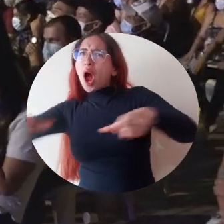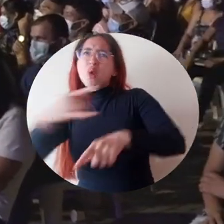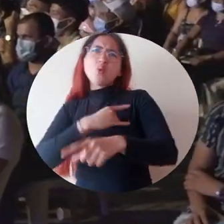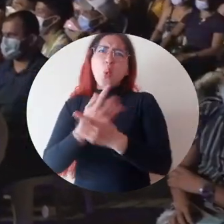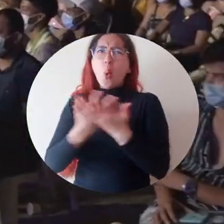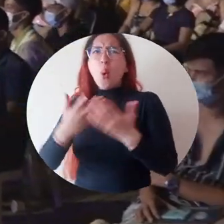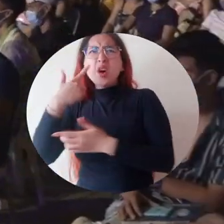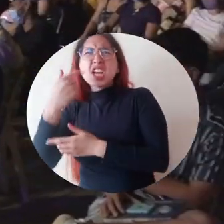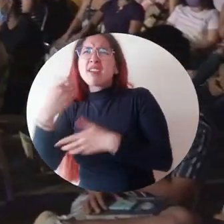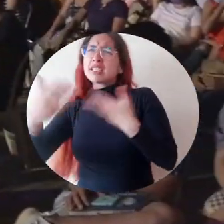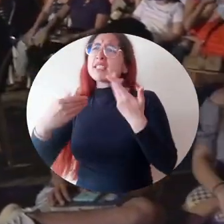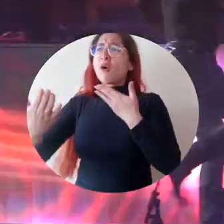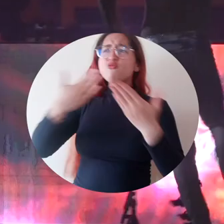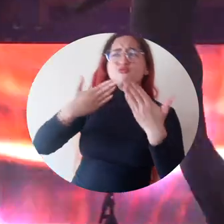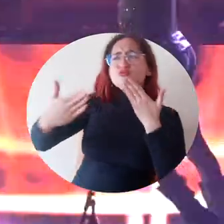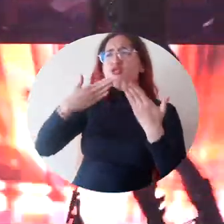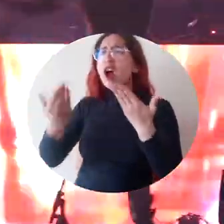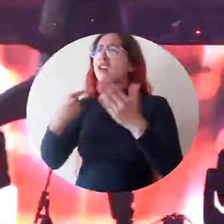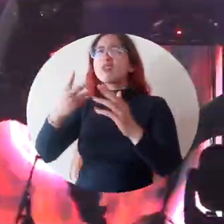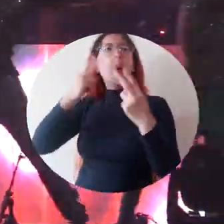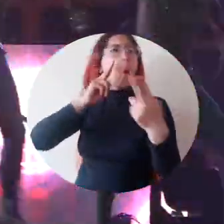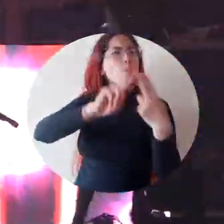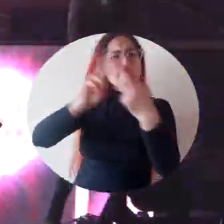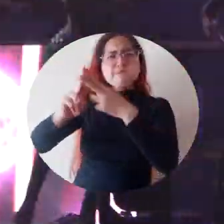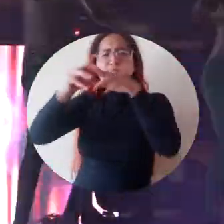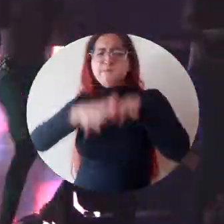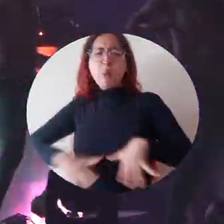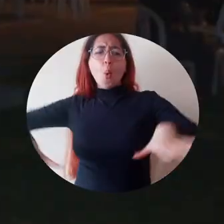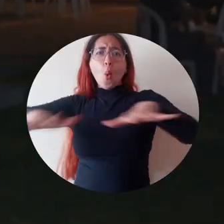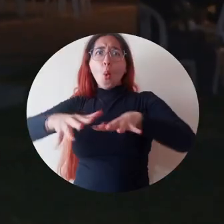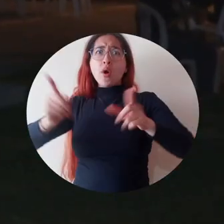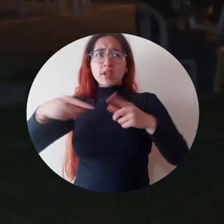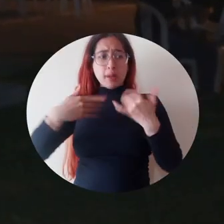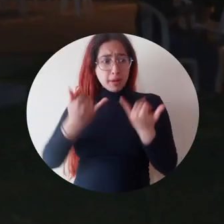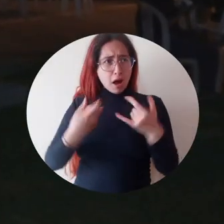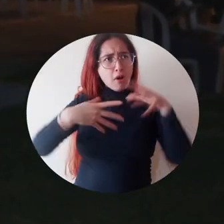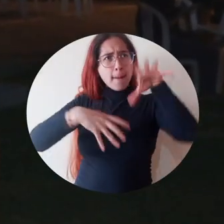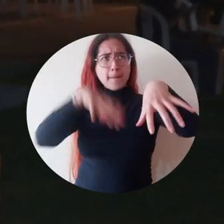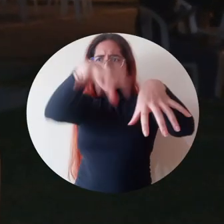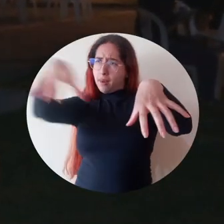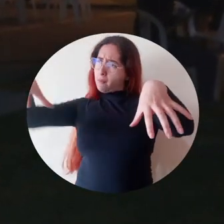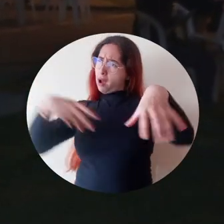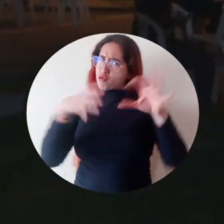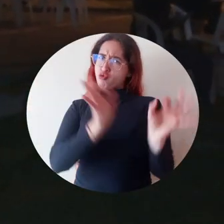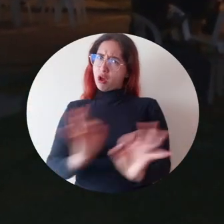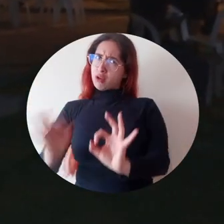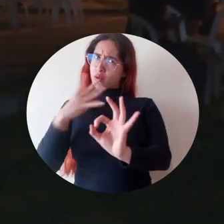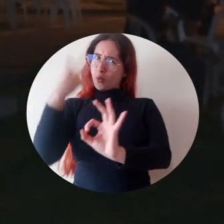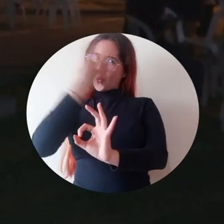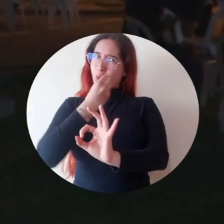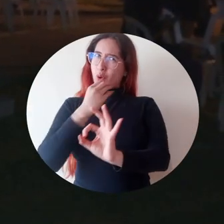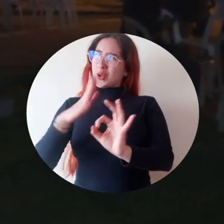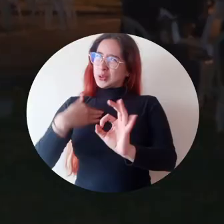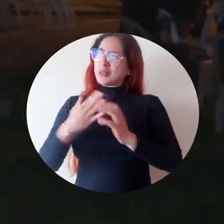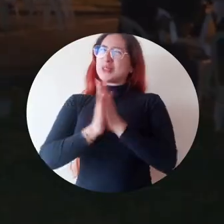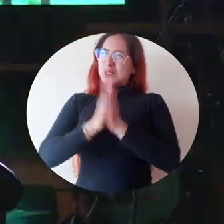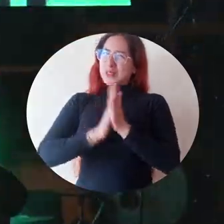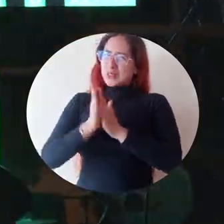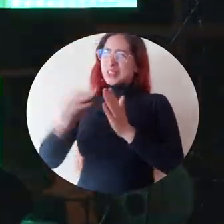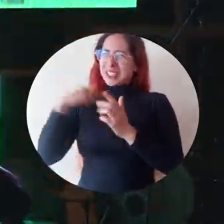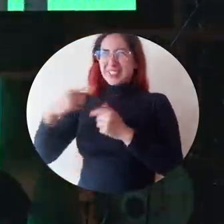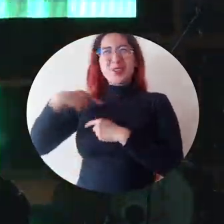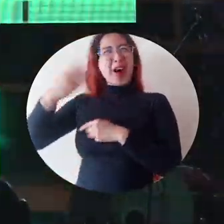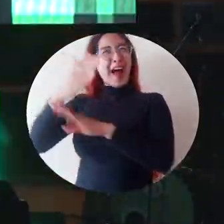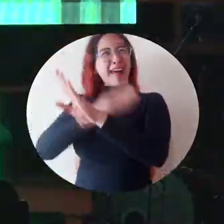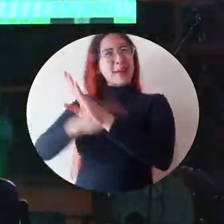aparte que nos sintamos en confianza y que conozcamos más el espacio, además de que está súper bien organizada y cumple con mis expectativas,